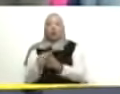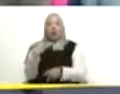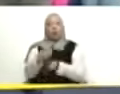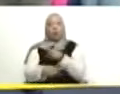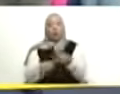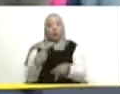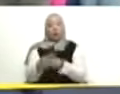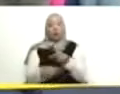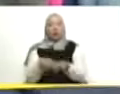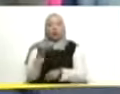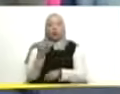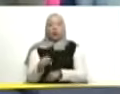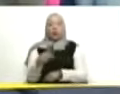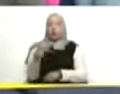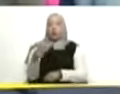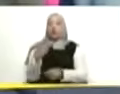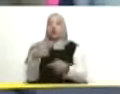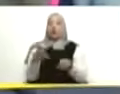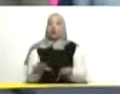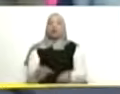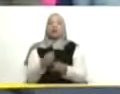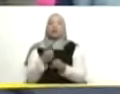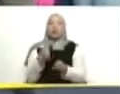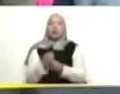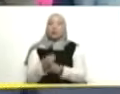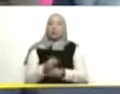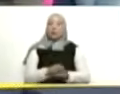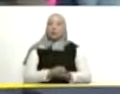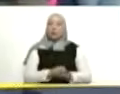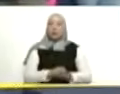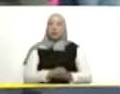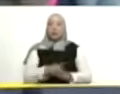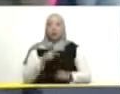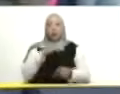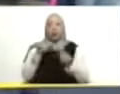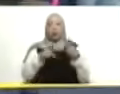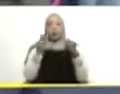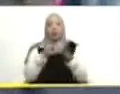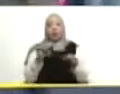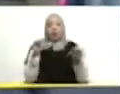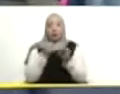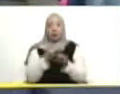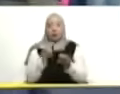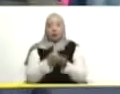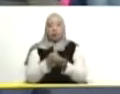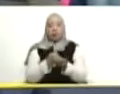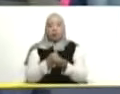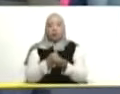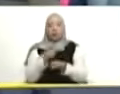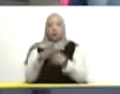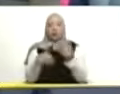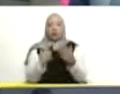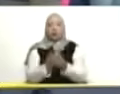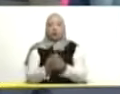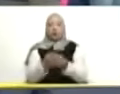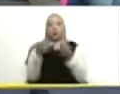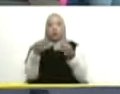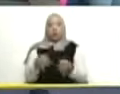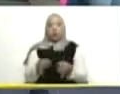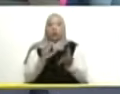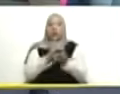producir. No se duerman, no se dejen llevar por cuento de camino. No, eso se acabó, el cuento de camino se